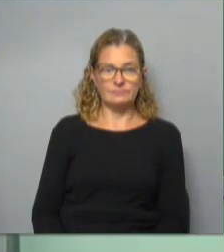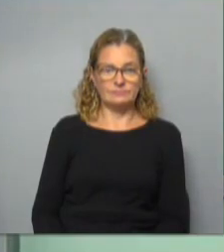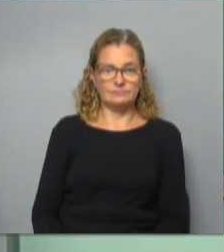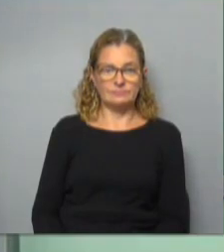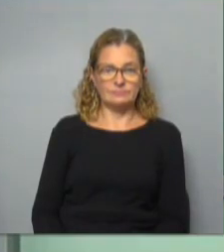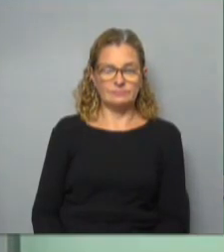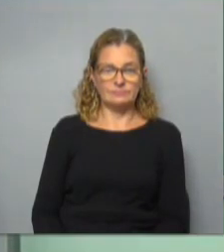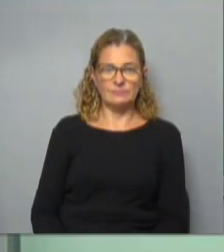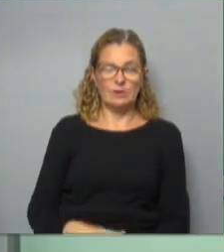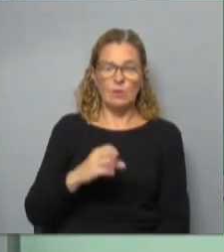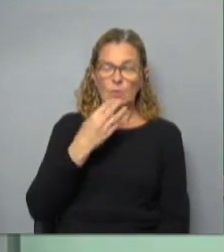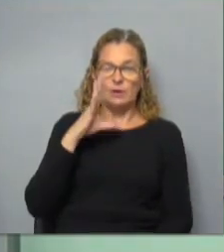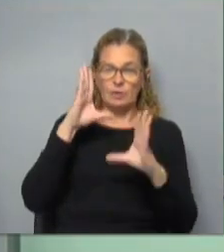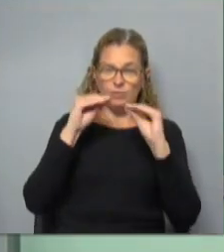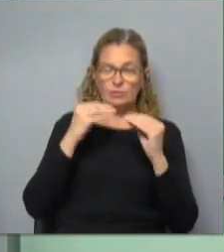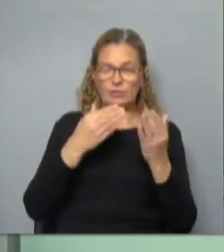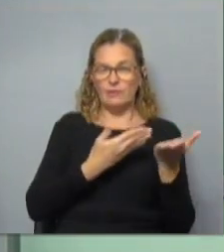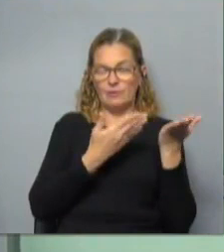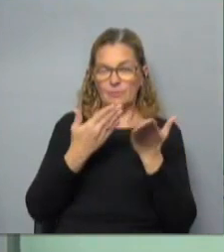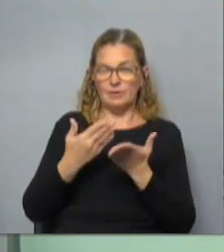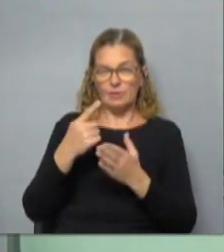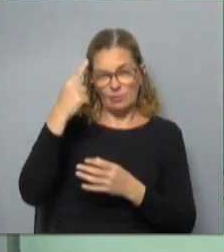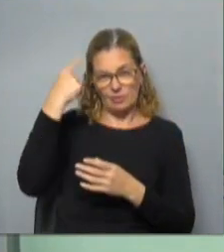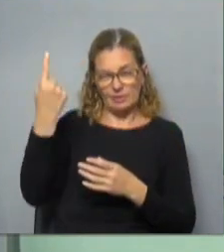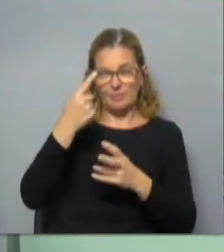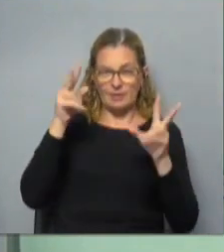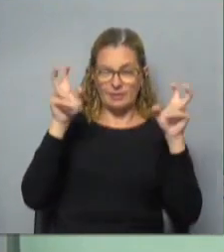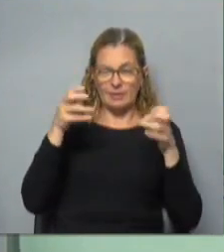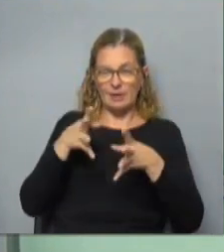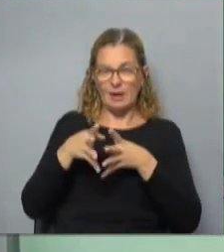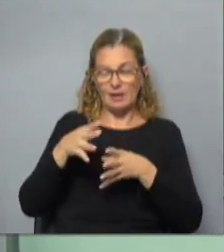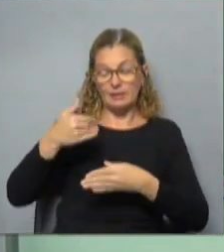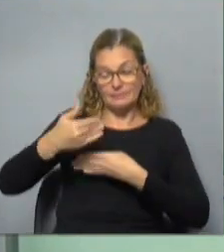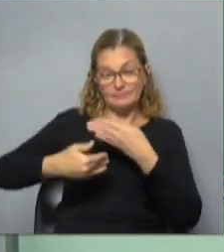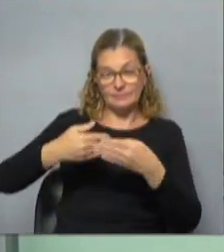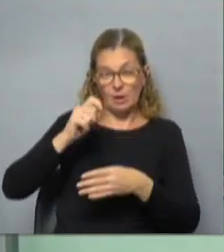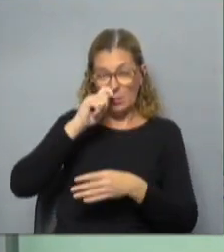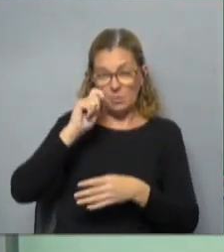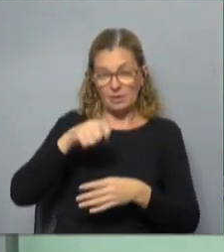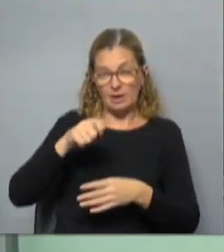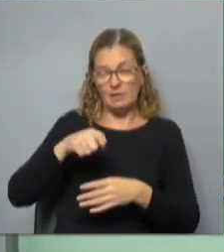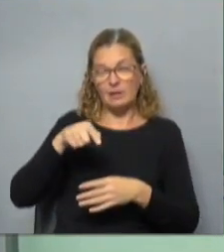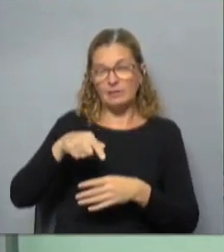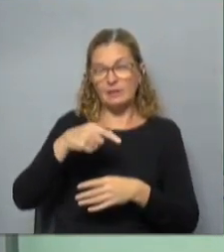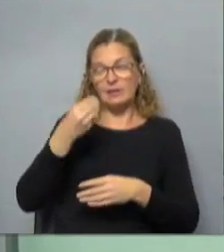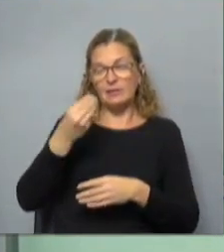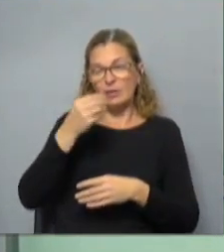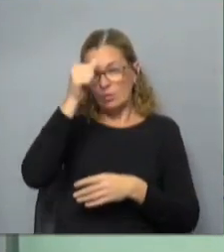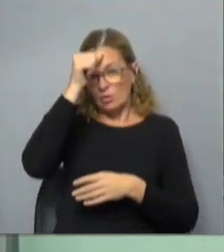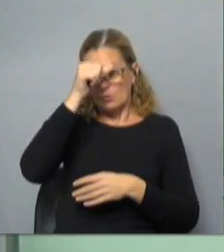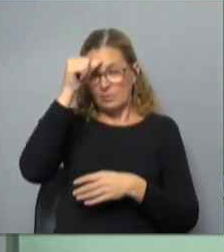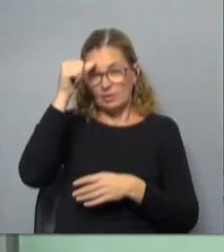qué tal buenas noches bienvenidos al capítulo internacional la guerra sigue su curso en ucrania el hecho de este fin de semana